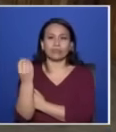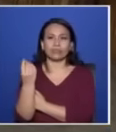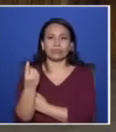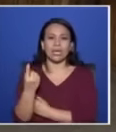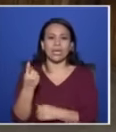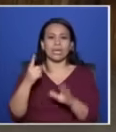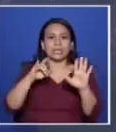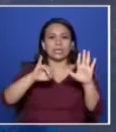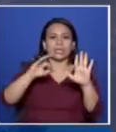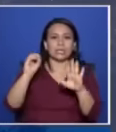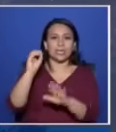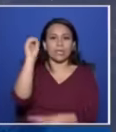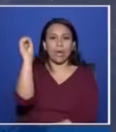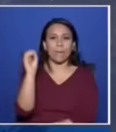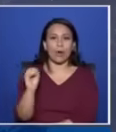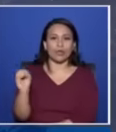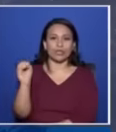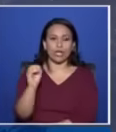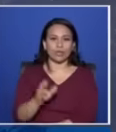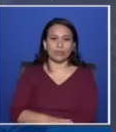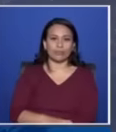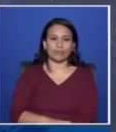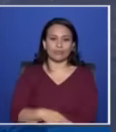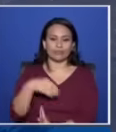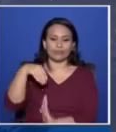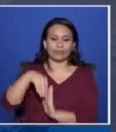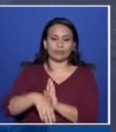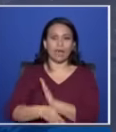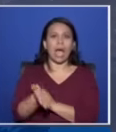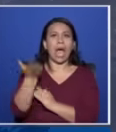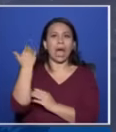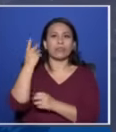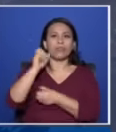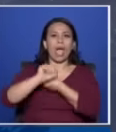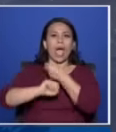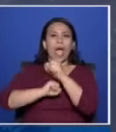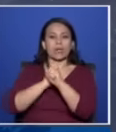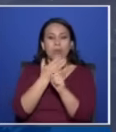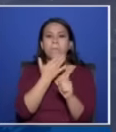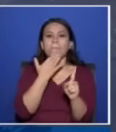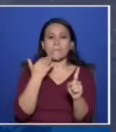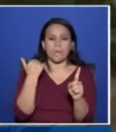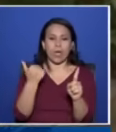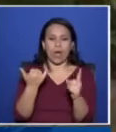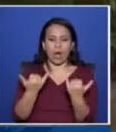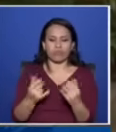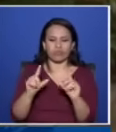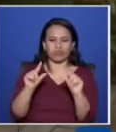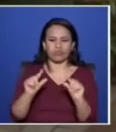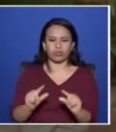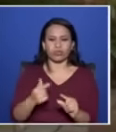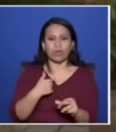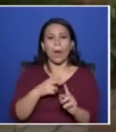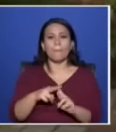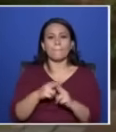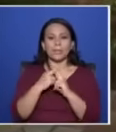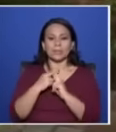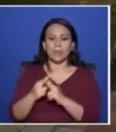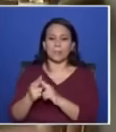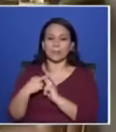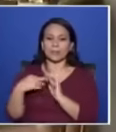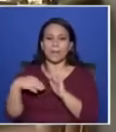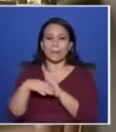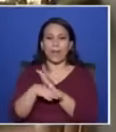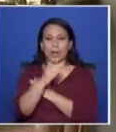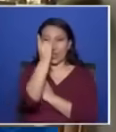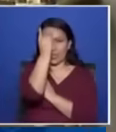un 60%. Sí, porque el año pasado estuvo mejor que ahora. Hoy hemos hecho préstamos bancarios,